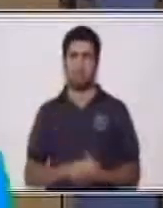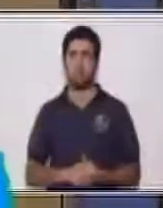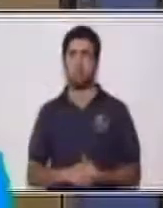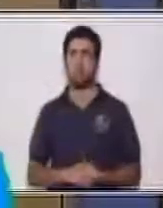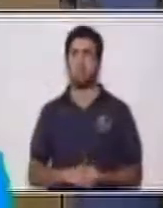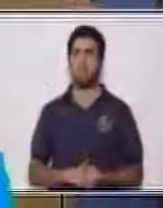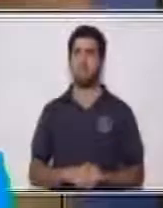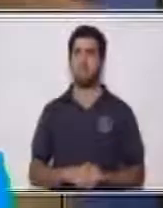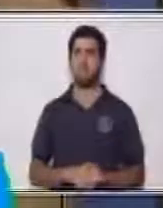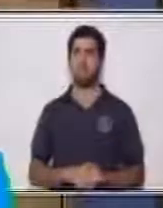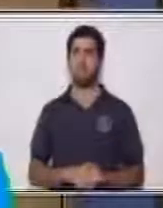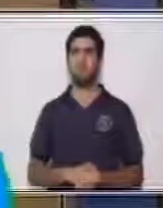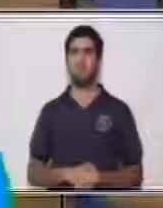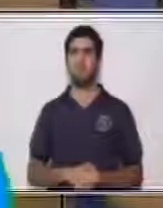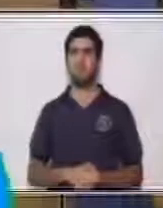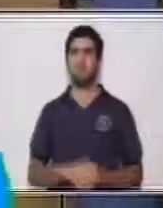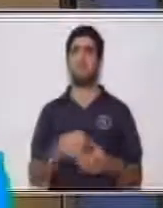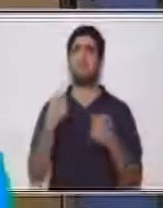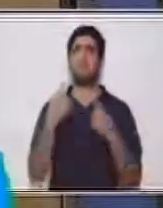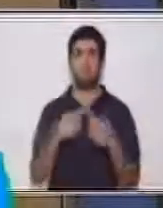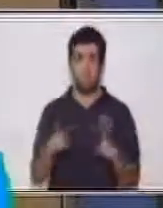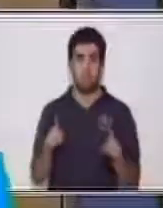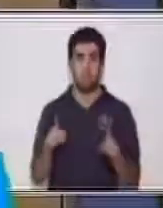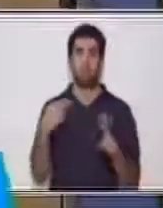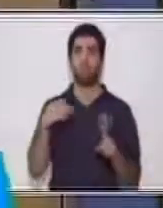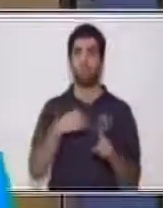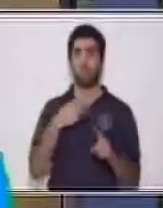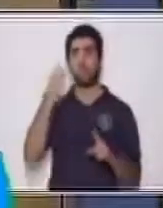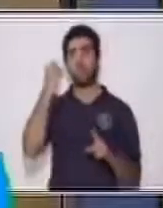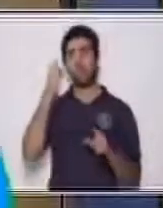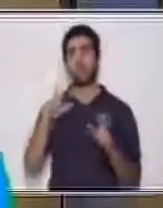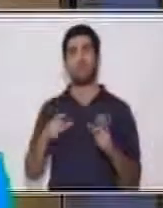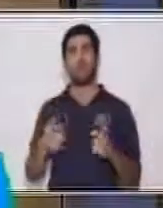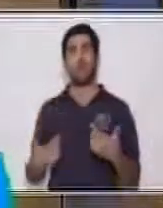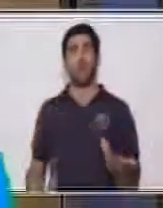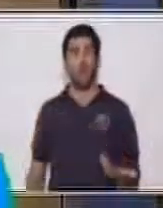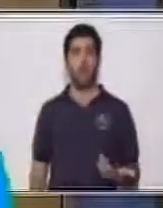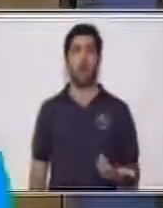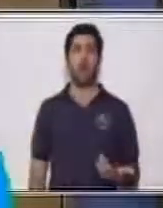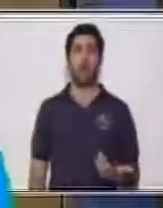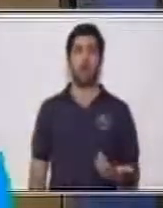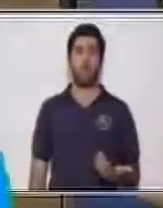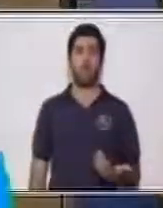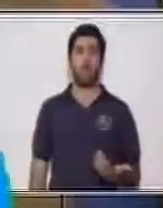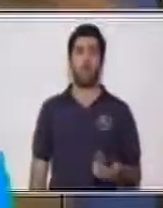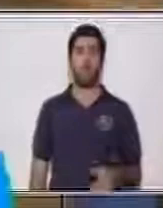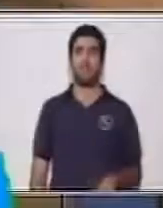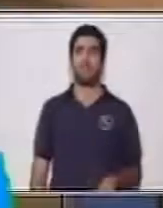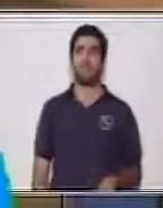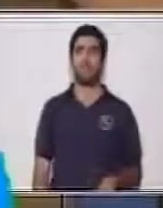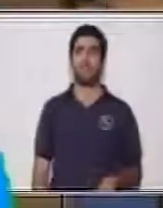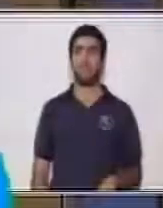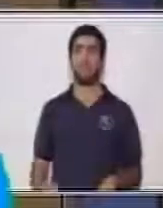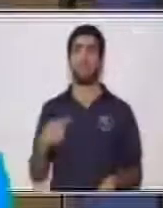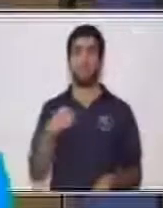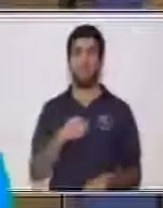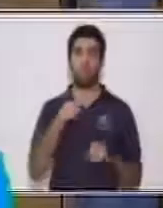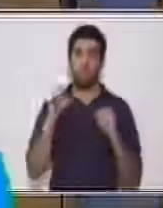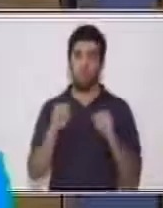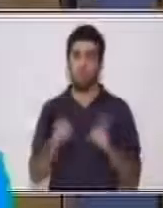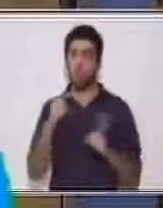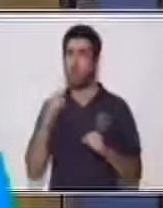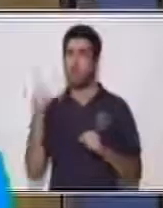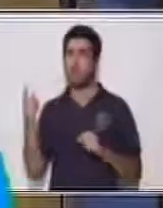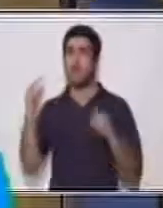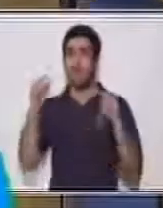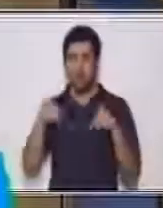COV-19. Pero si lo queremos entender en el lenguaje que nosotros usamos comúnmente, podemos decir que en la actualidad